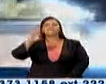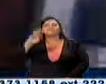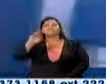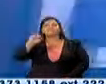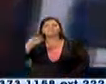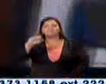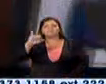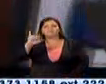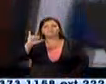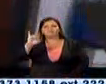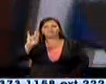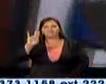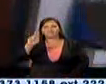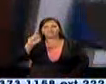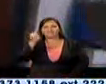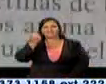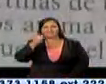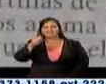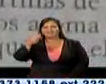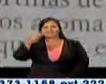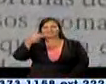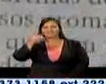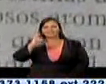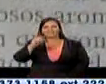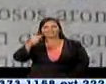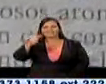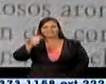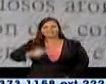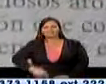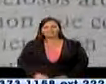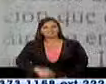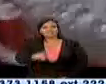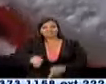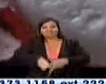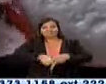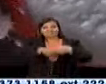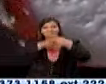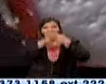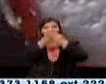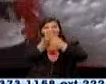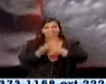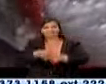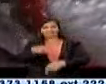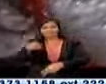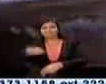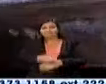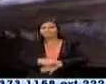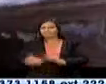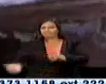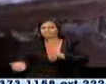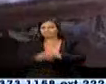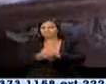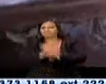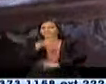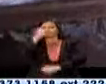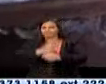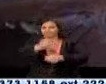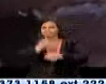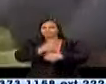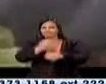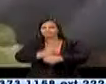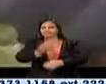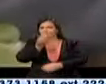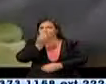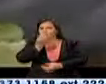piedra. Si bien es cierto, aquí nació este arte culinario, se ha ido regando a varios lugares del cantón y de la